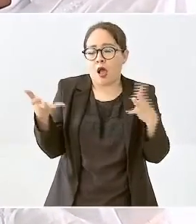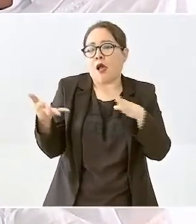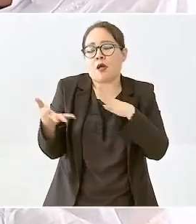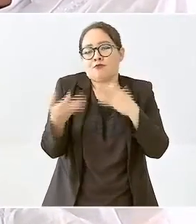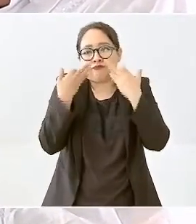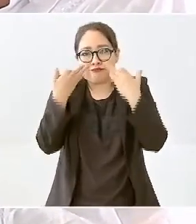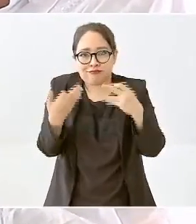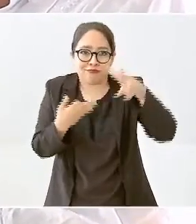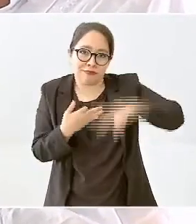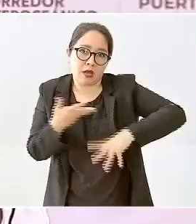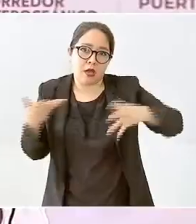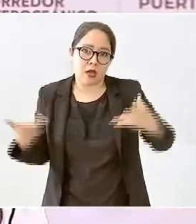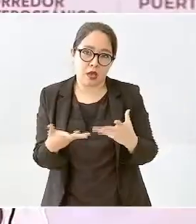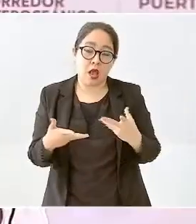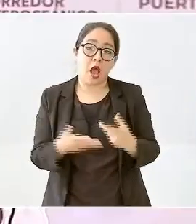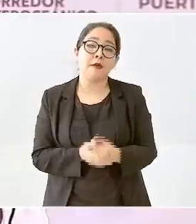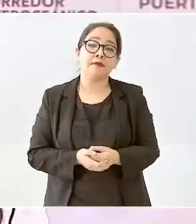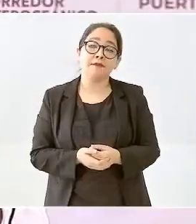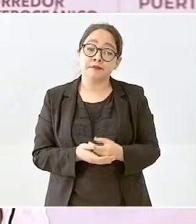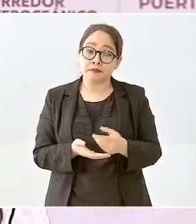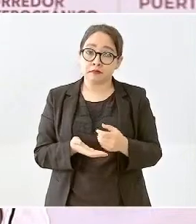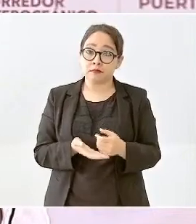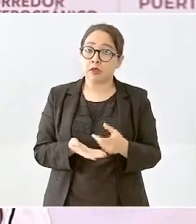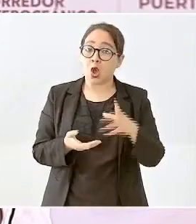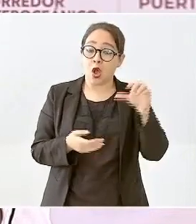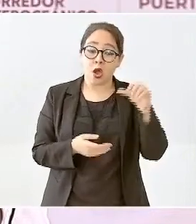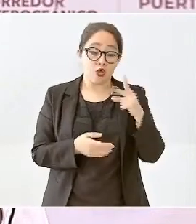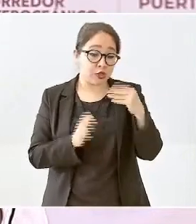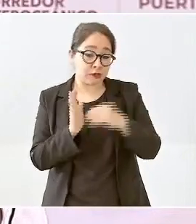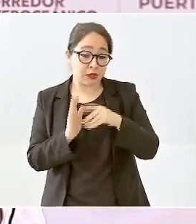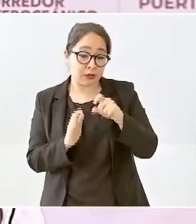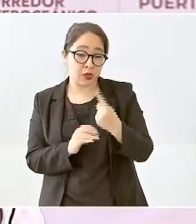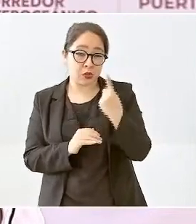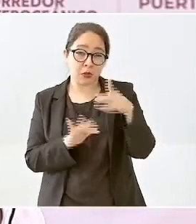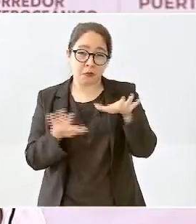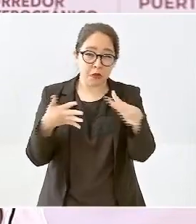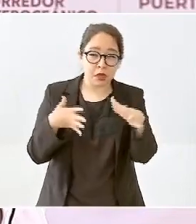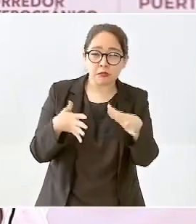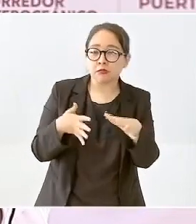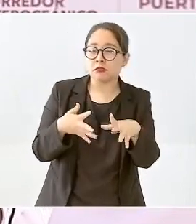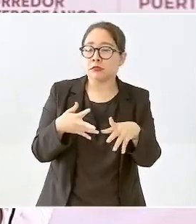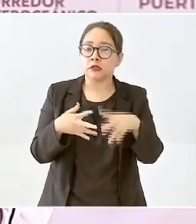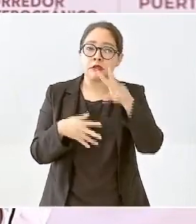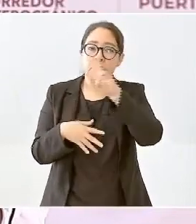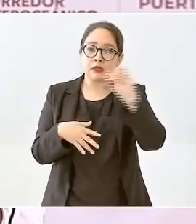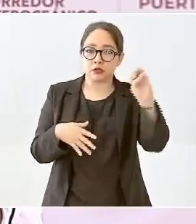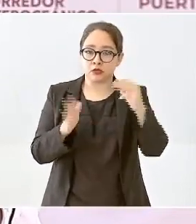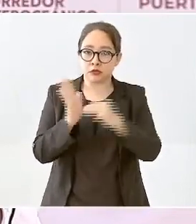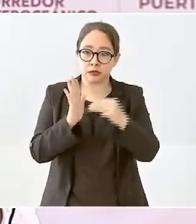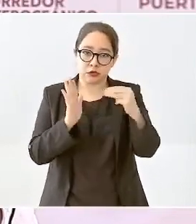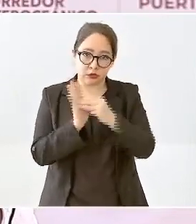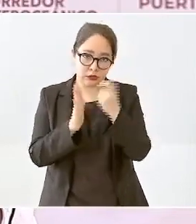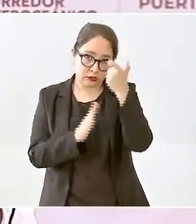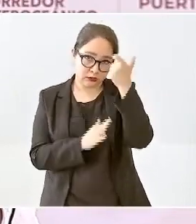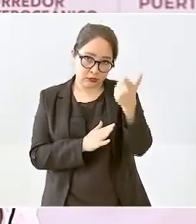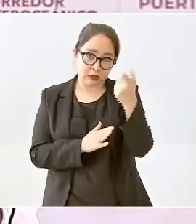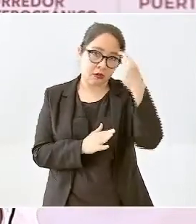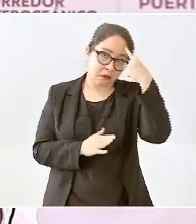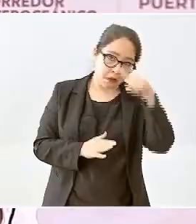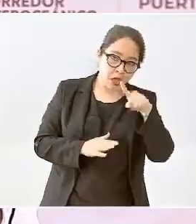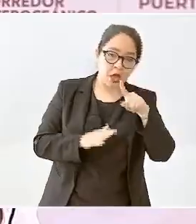estamos entregando. Además, este año invertiremos aproximadamente 300 millones de pesos en